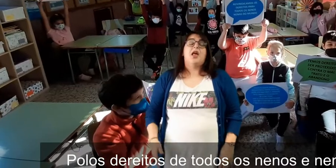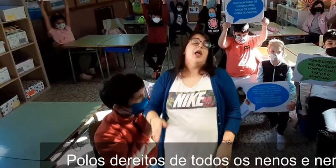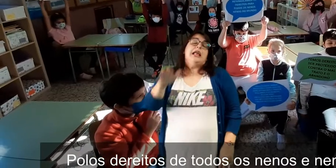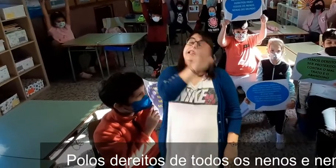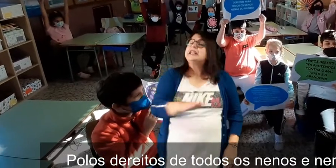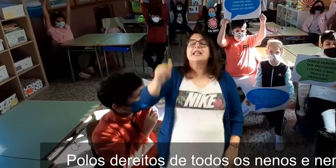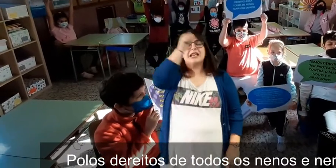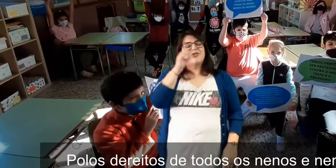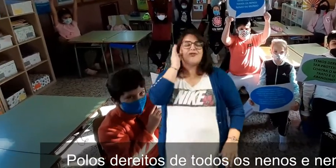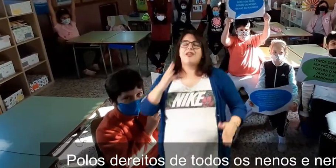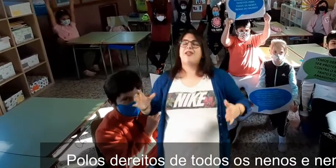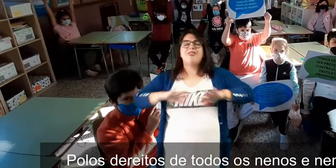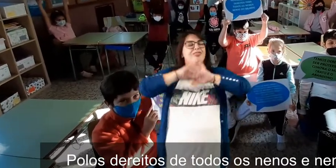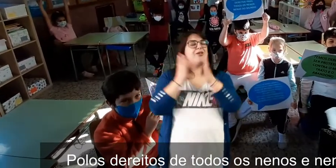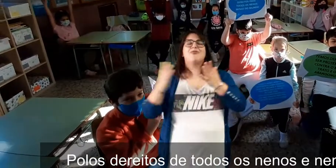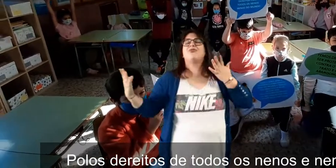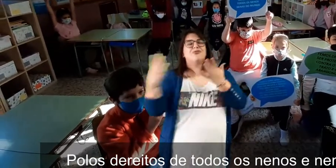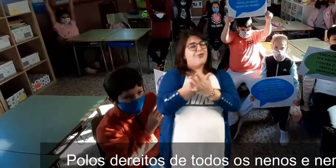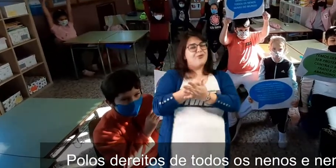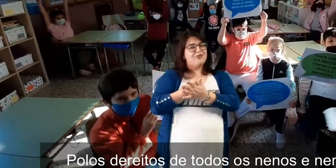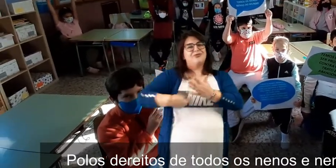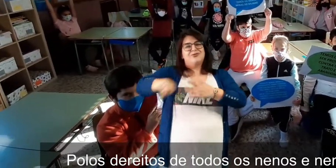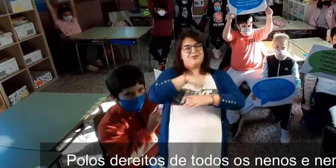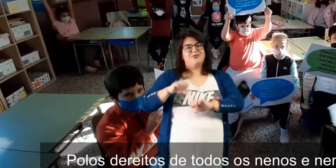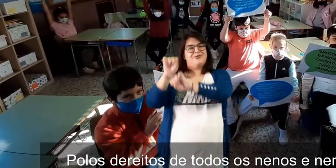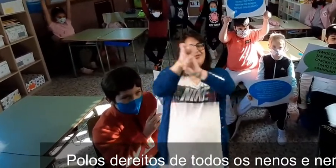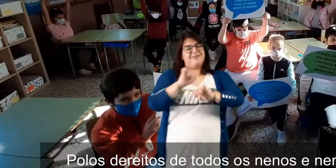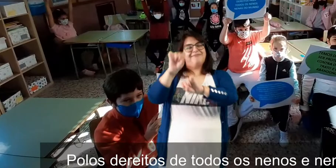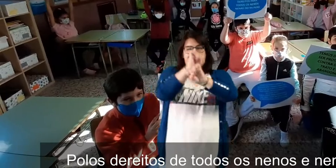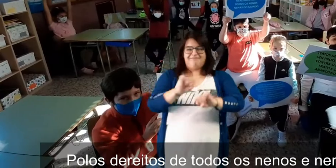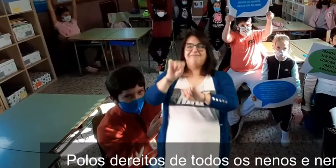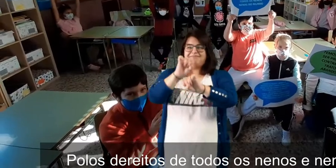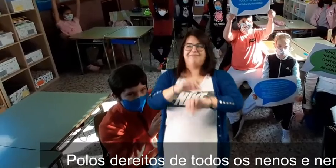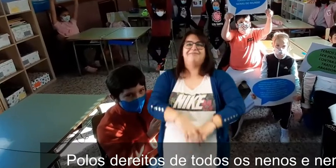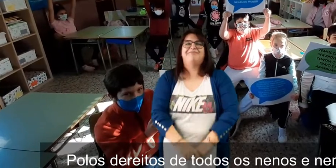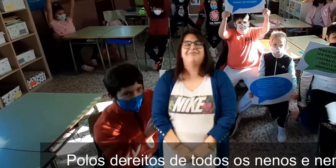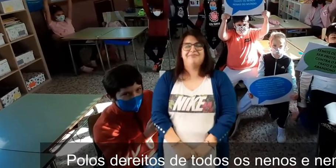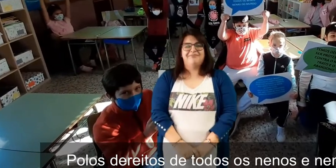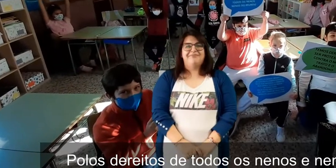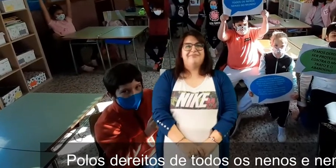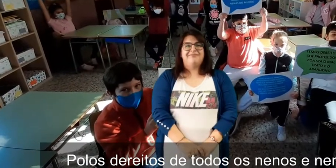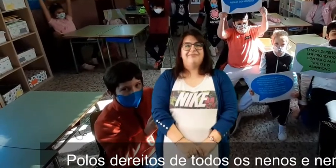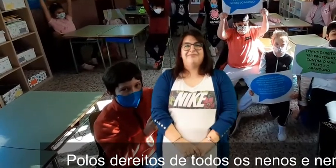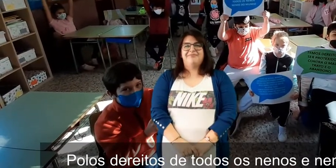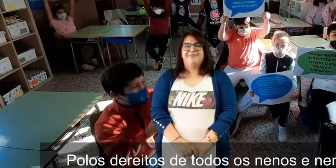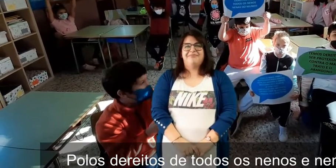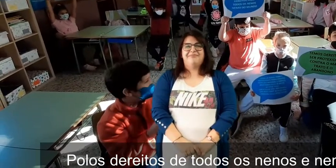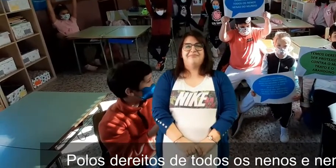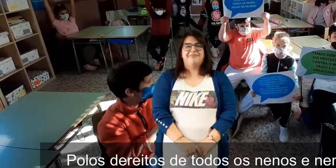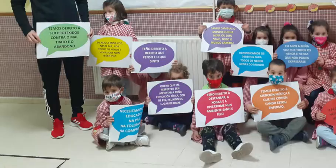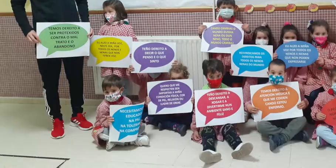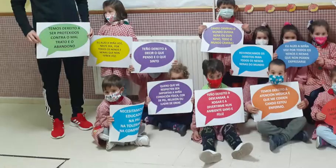¡Por los derechos de todos os nenos e nenas do